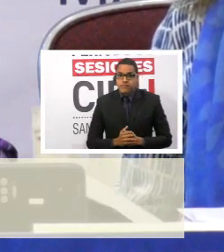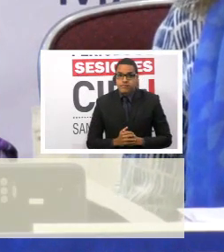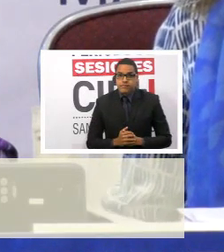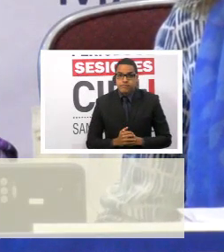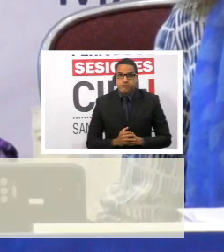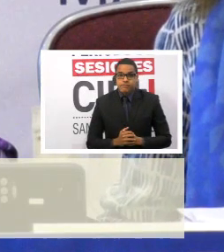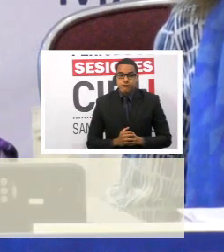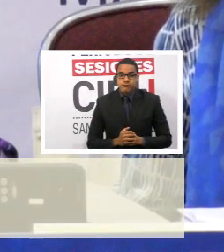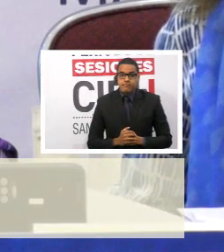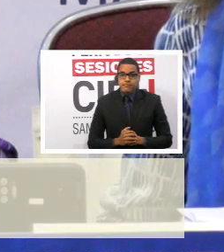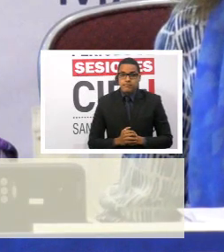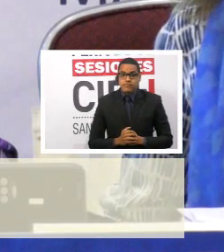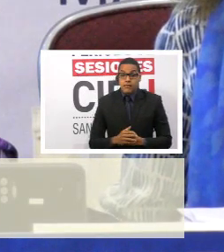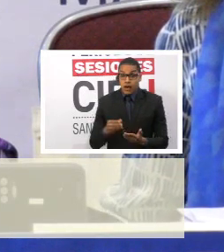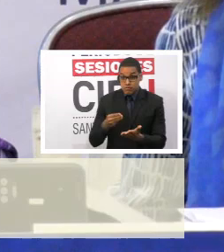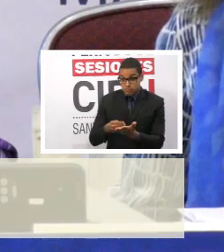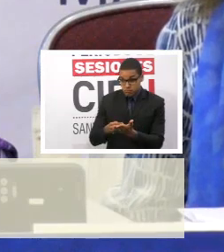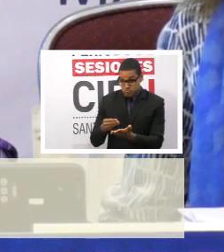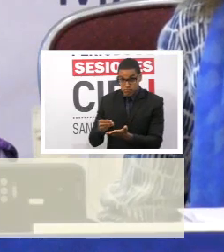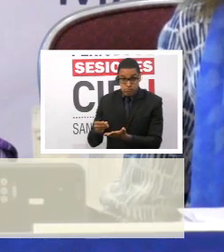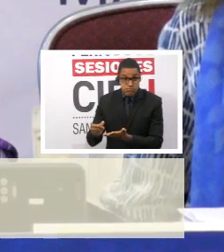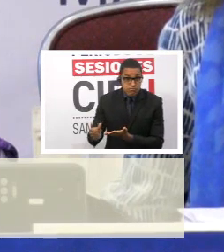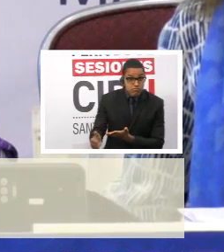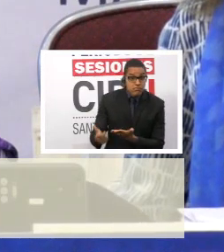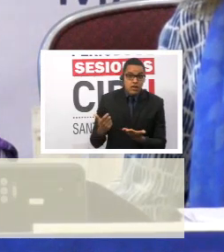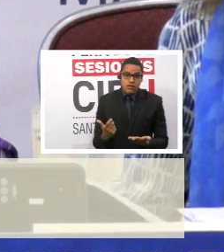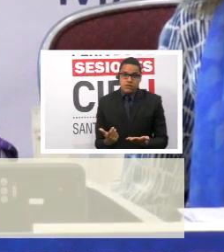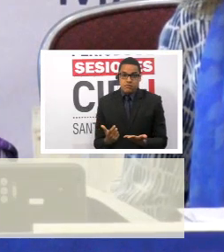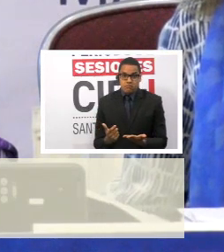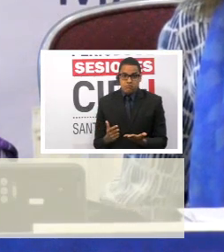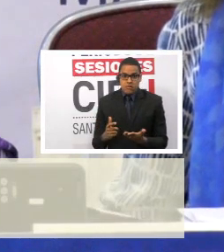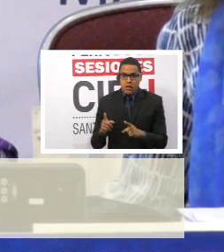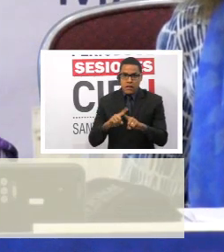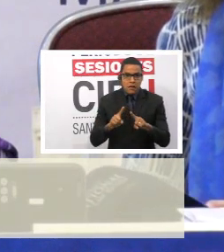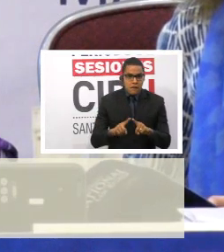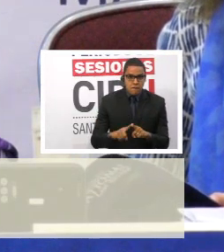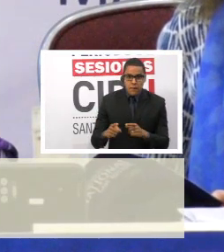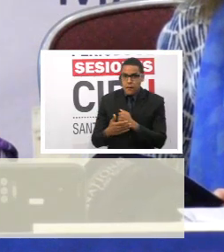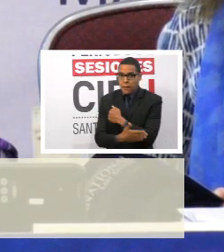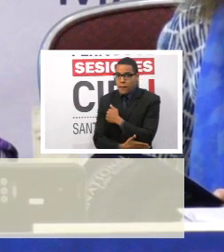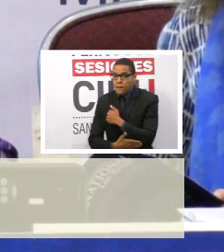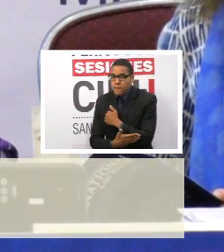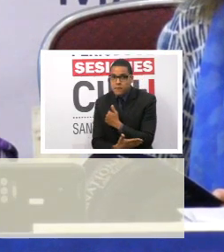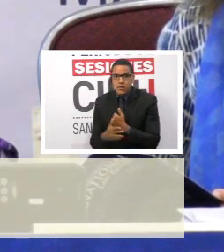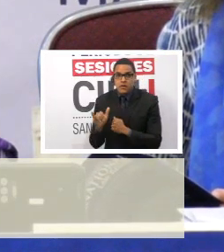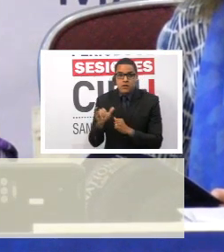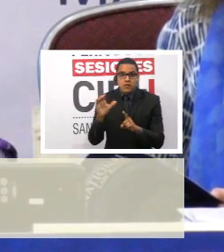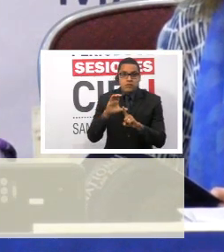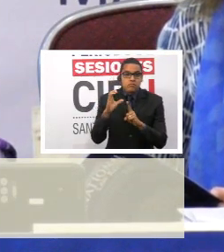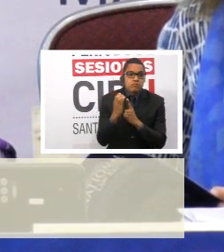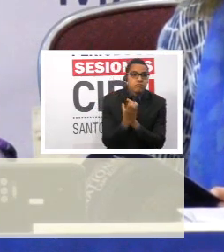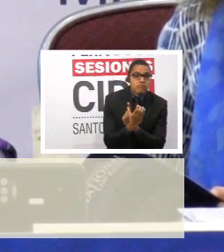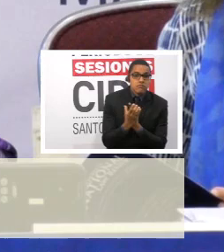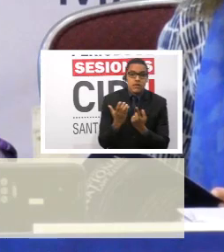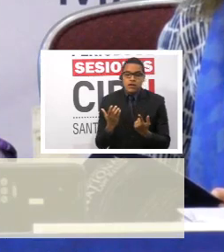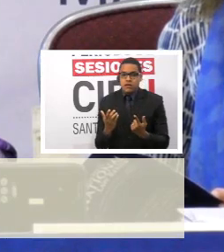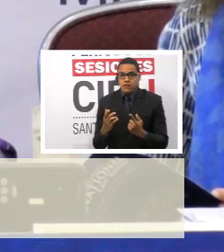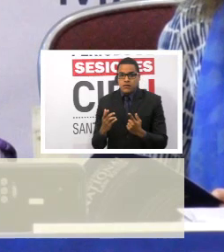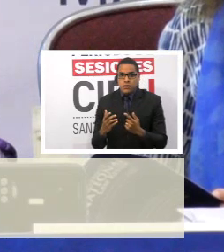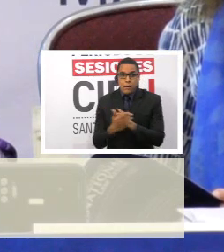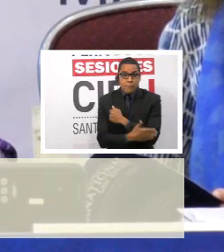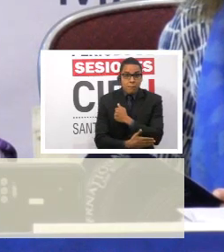social y cultural en latinoamérica de objetivo dejar en este hombre